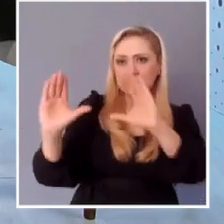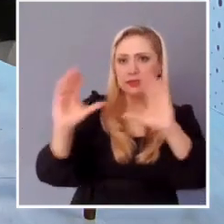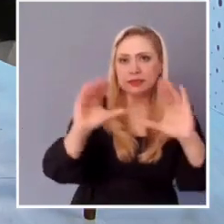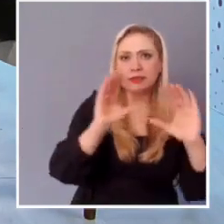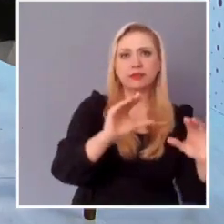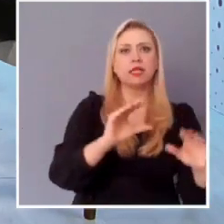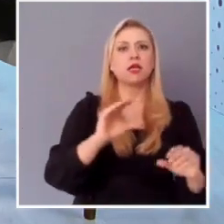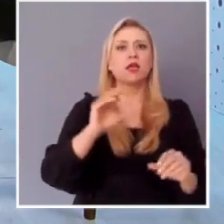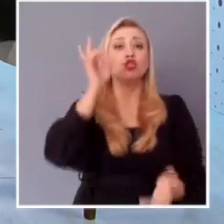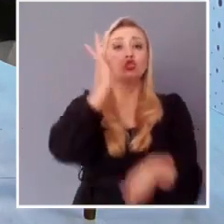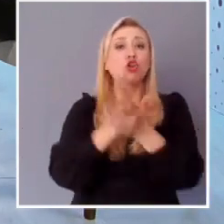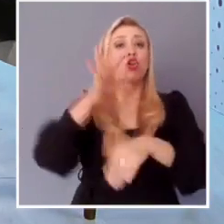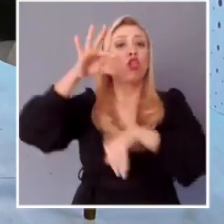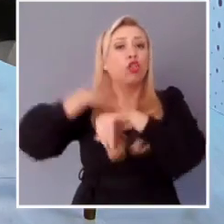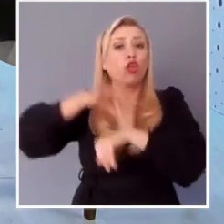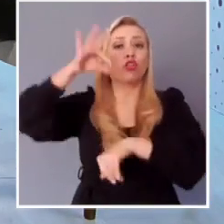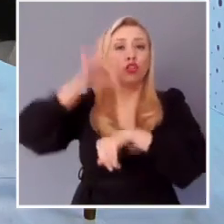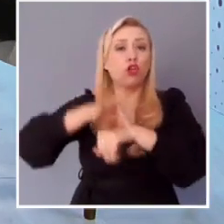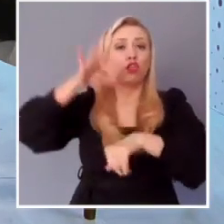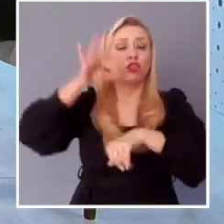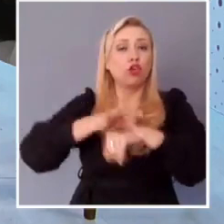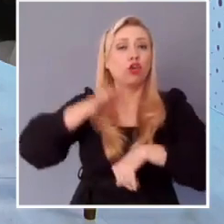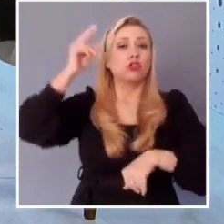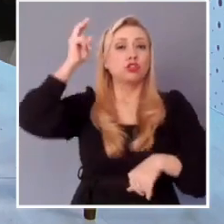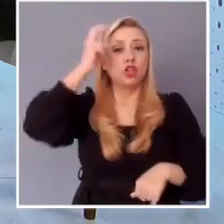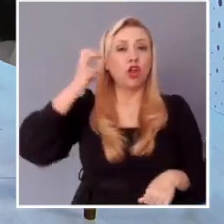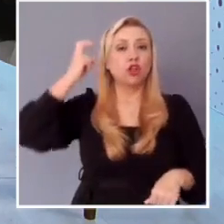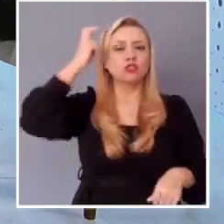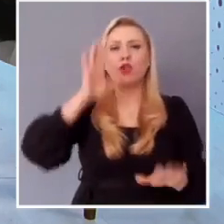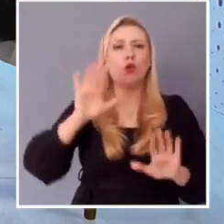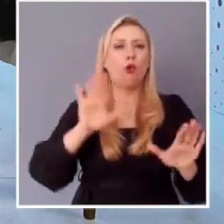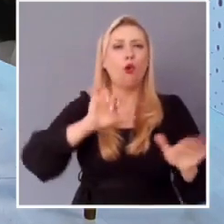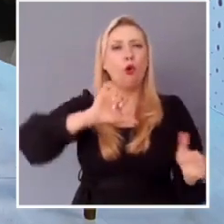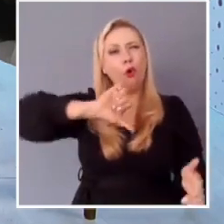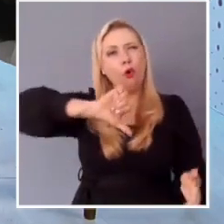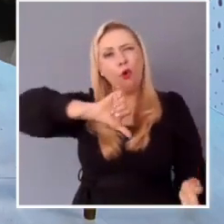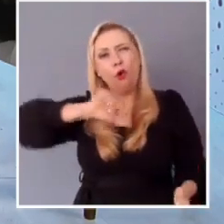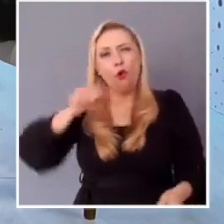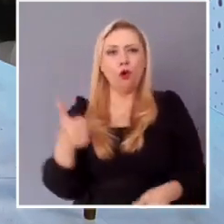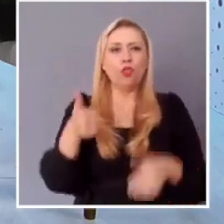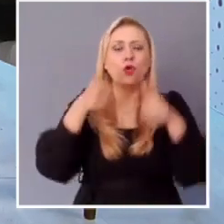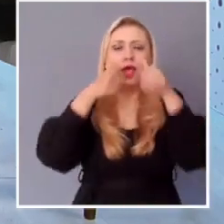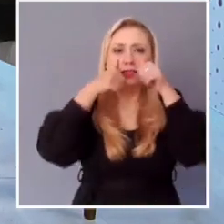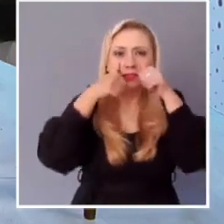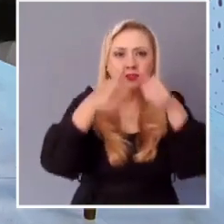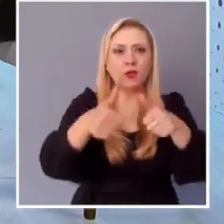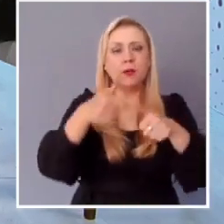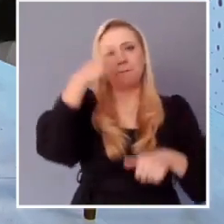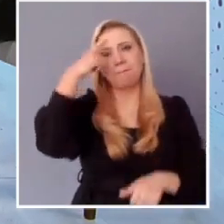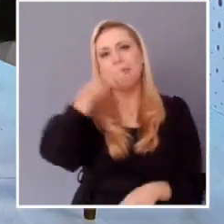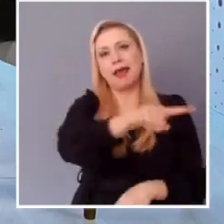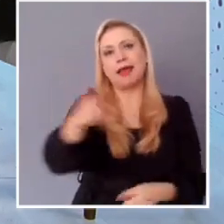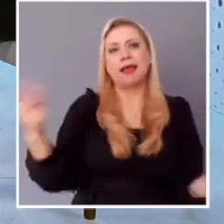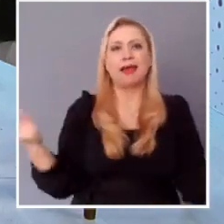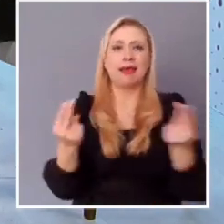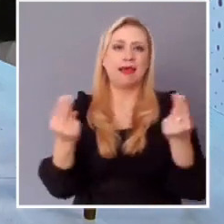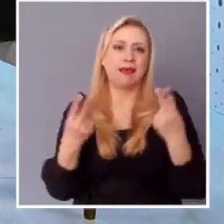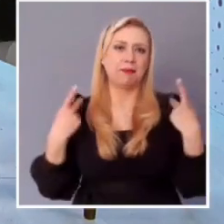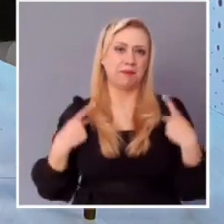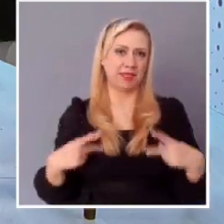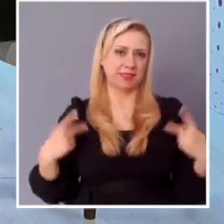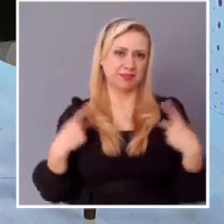materia y que esta transformación vaya del lado de las necesidades de las propias personas usuarias. Claro. Y bueno, ya